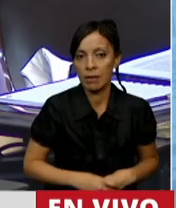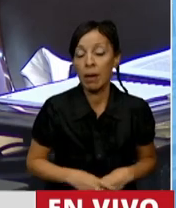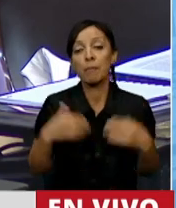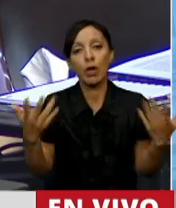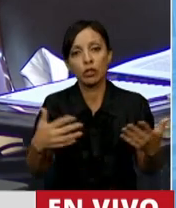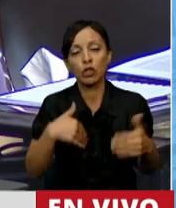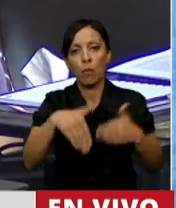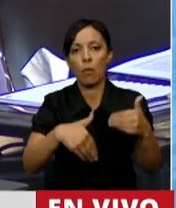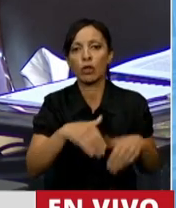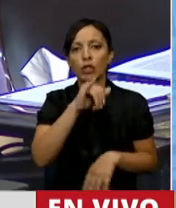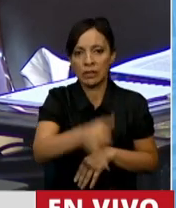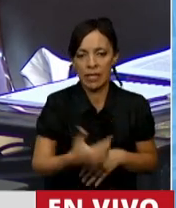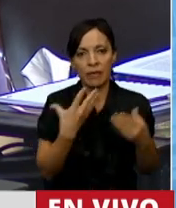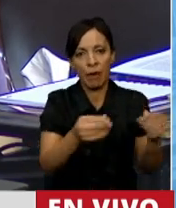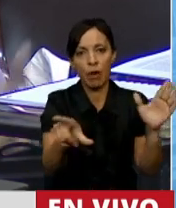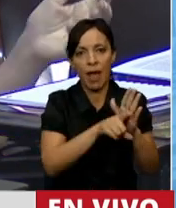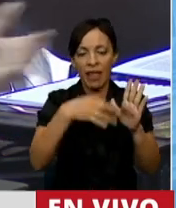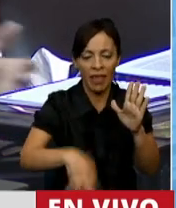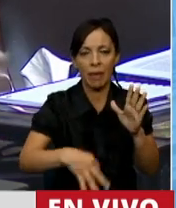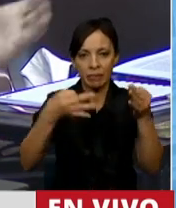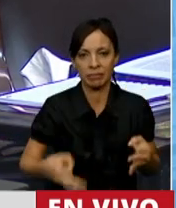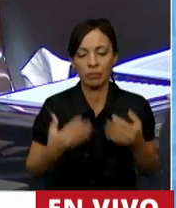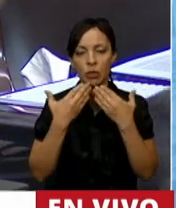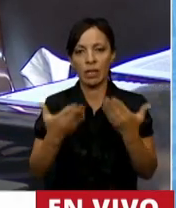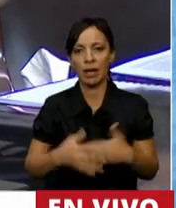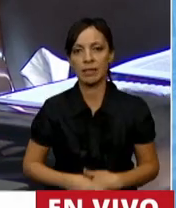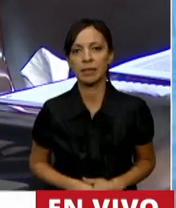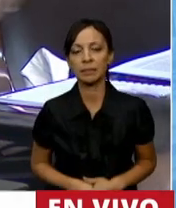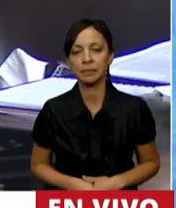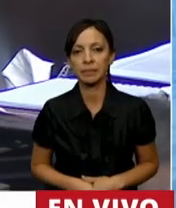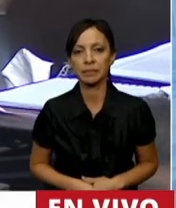mi voto es afirmativo y que sea ley muchas gracias